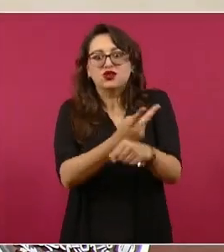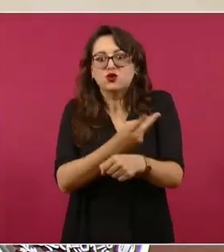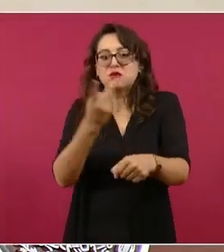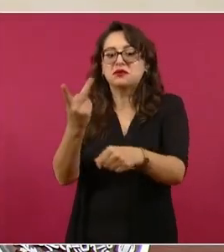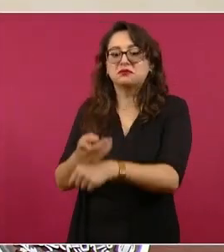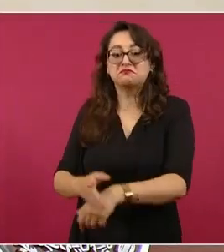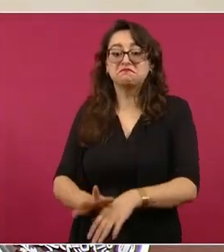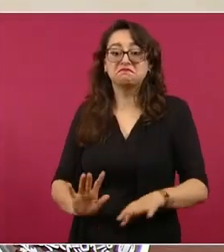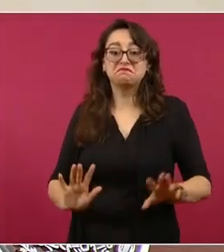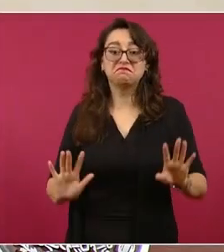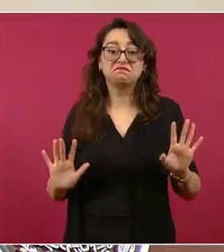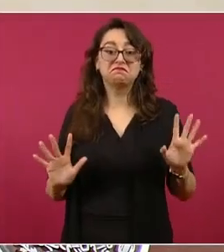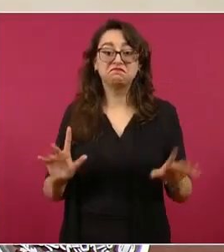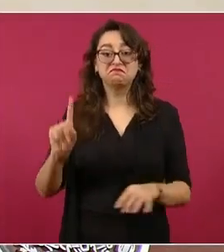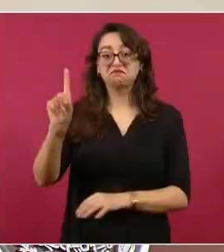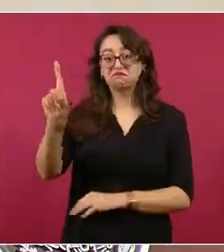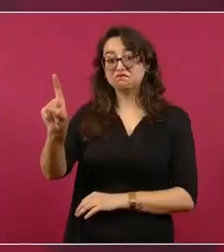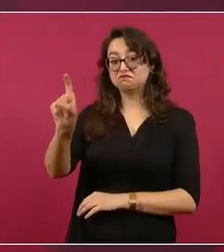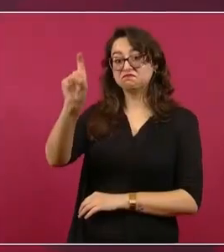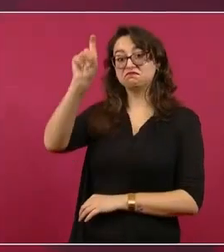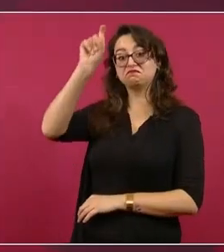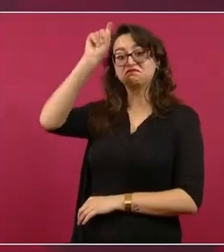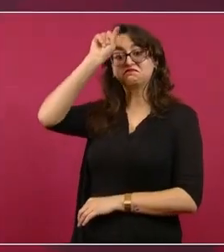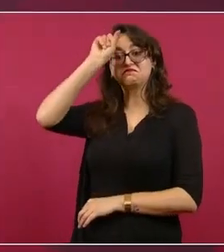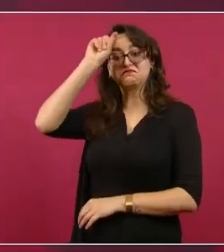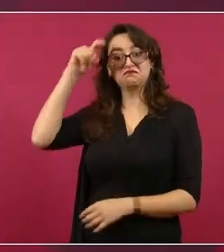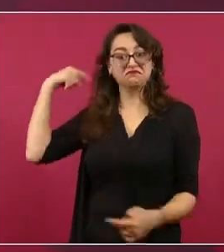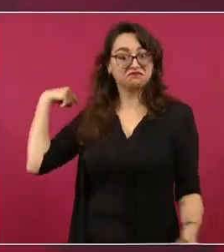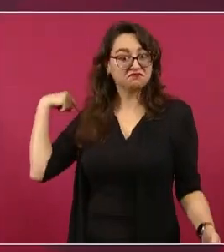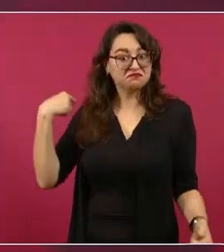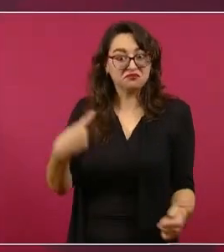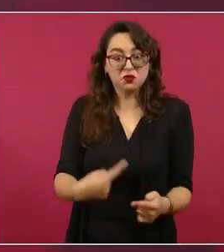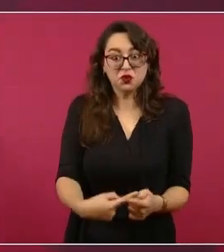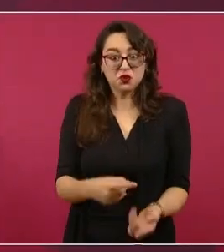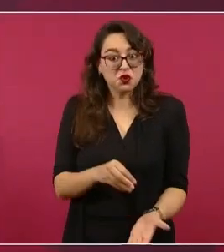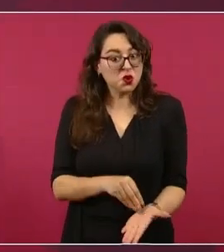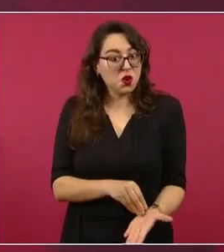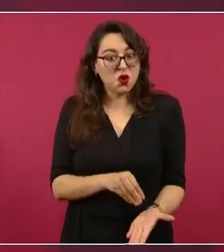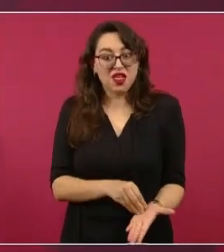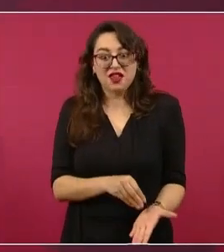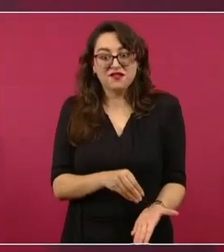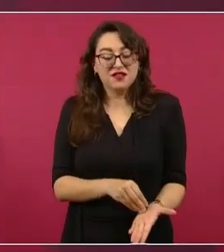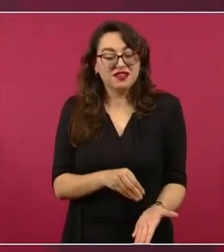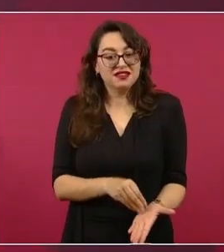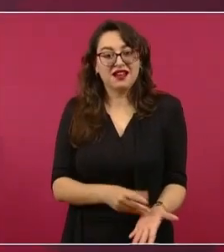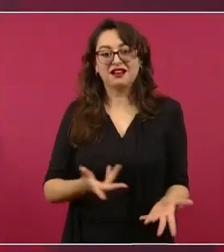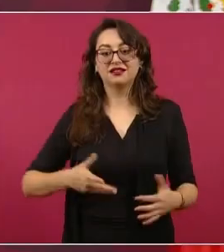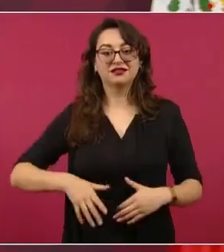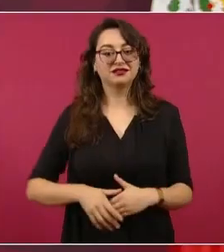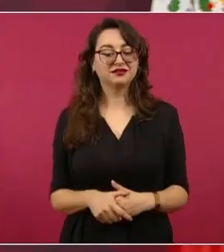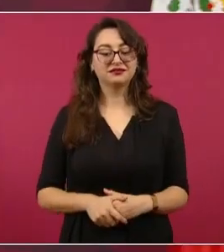Lo de Luis Donaldo Colosio, no.